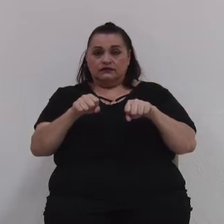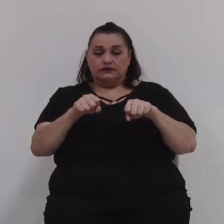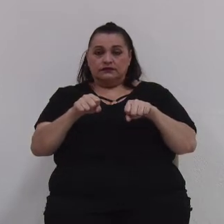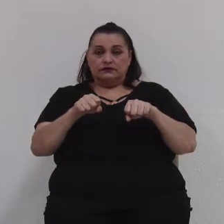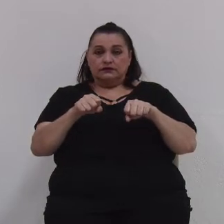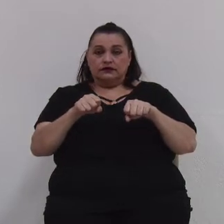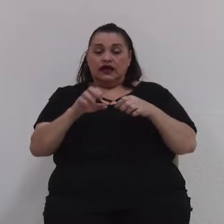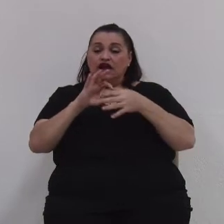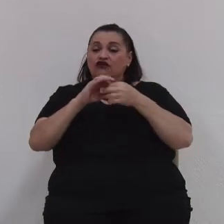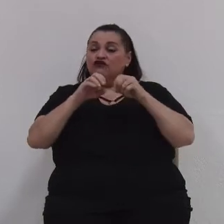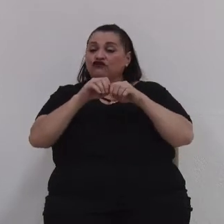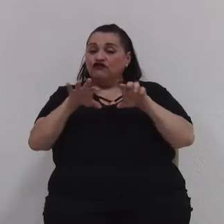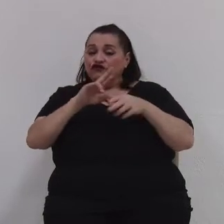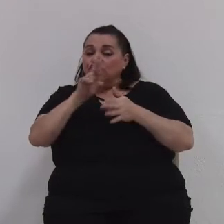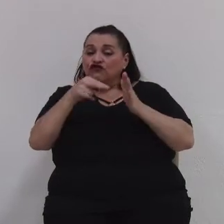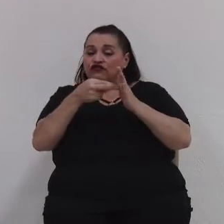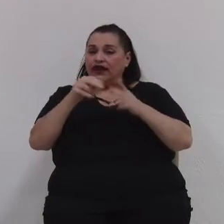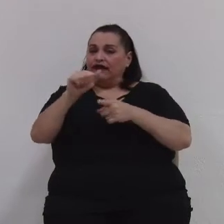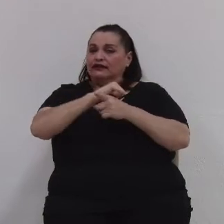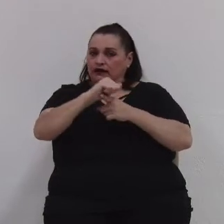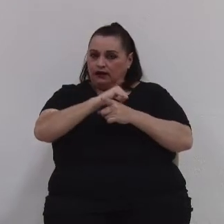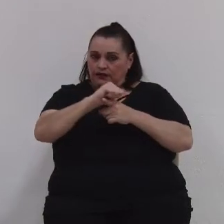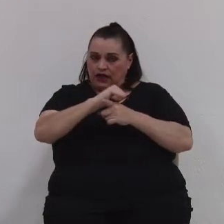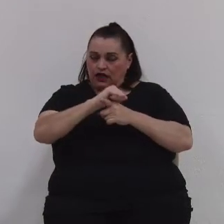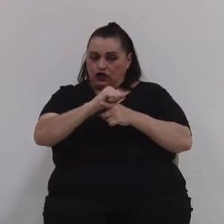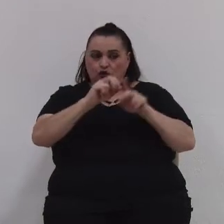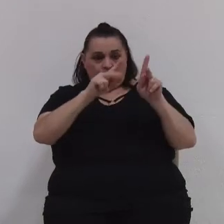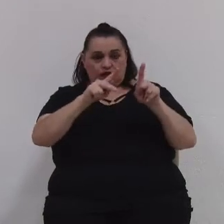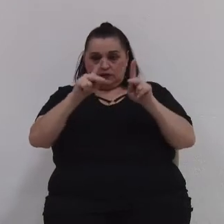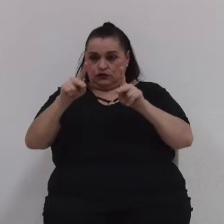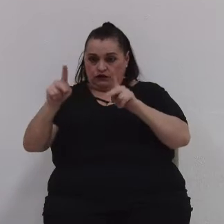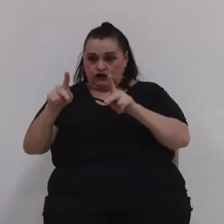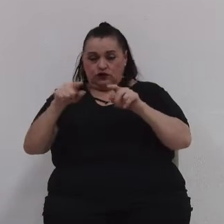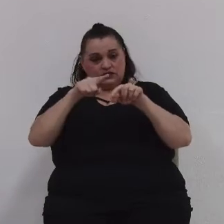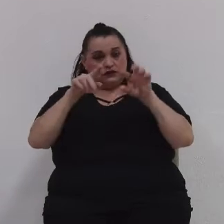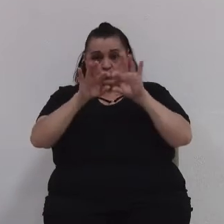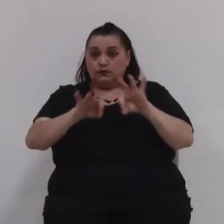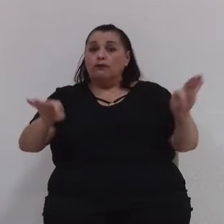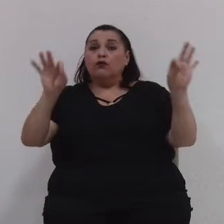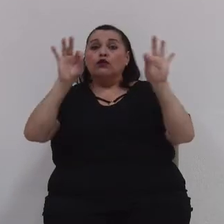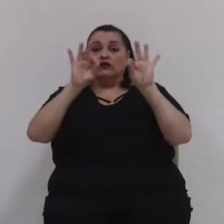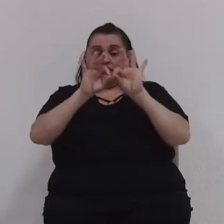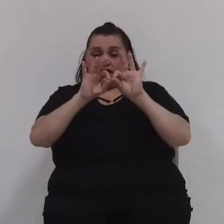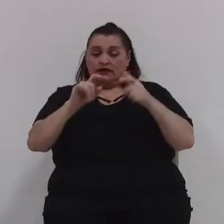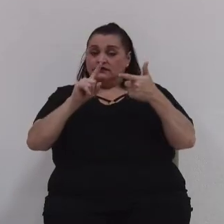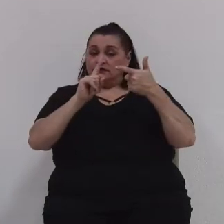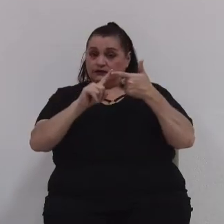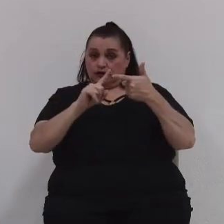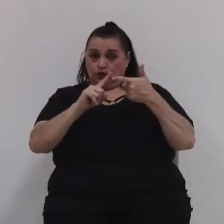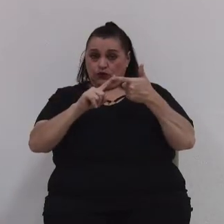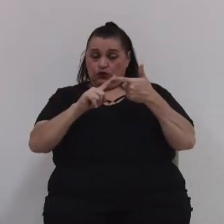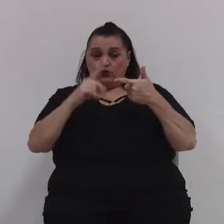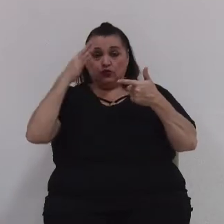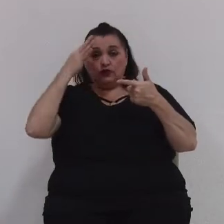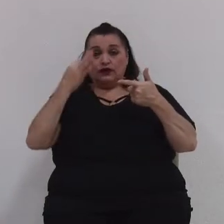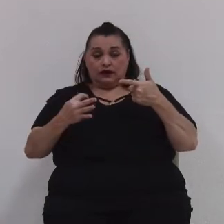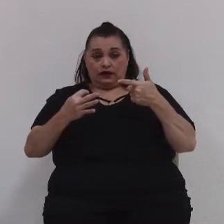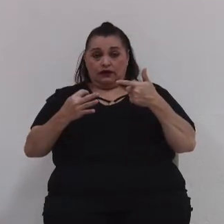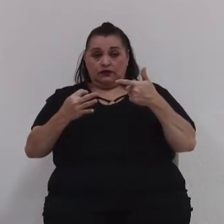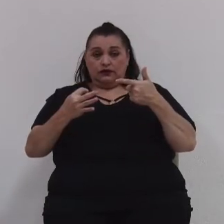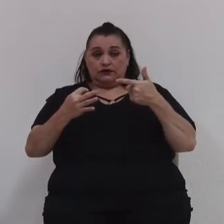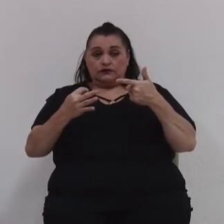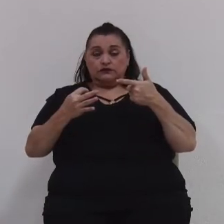de reentrenamiento de la población. A mí me parece muy importante. Segundo, yo creo